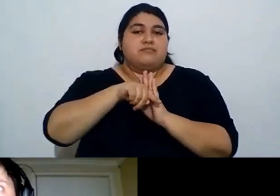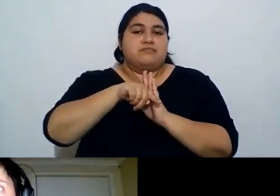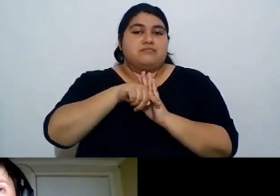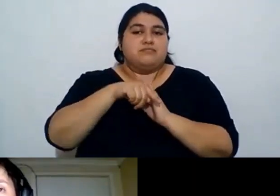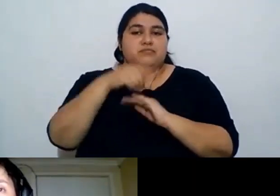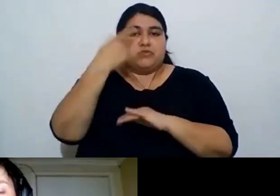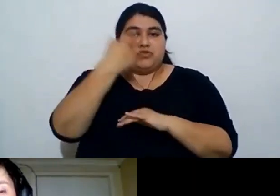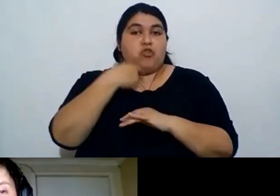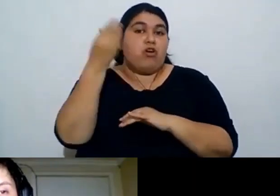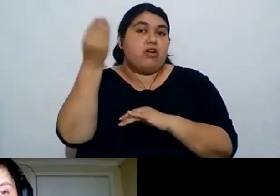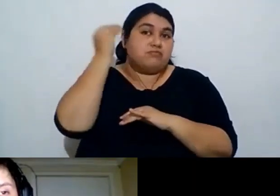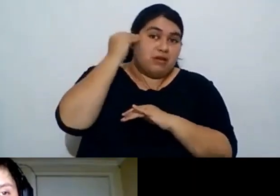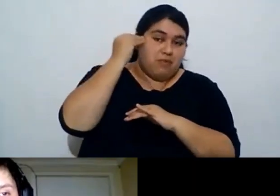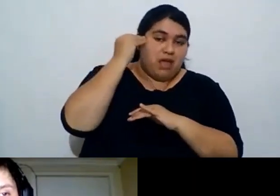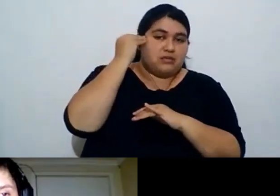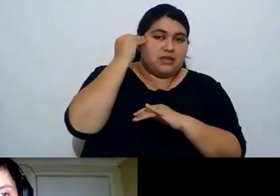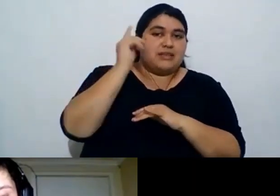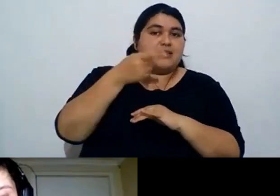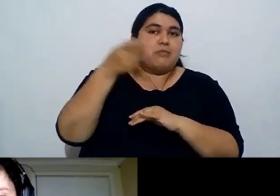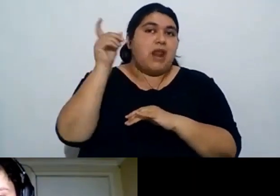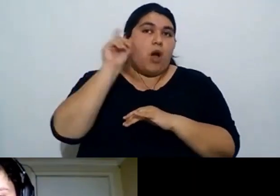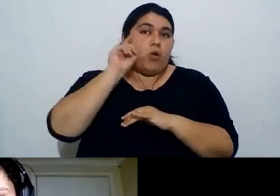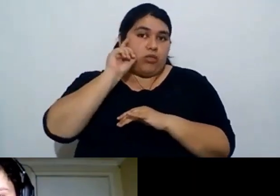implante coloquial y de audífono.